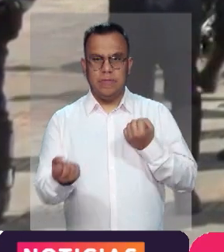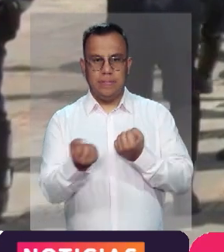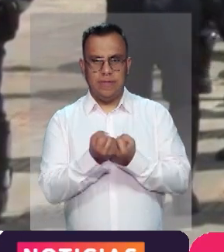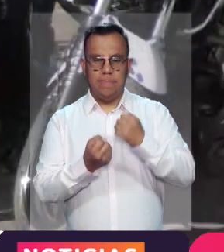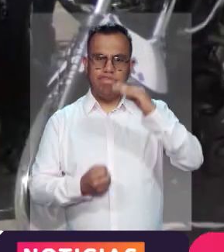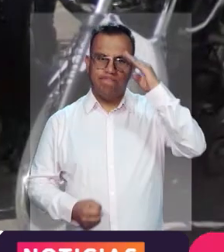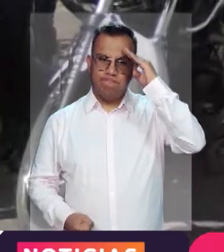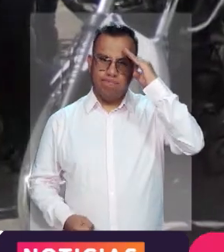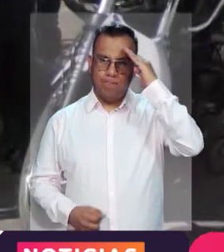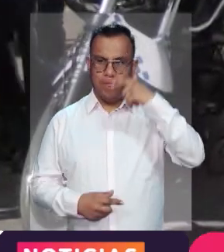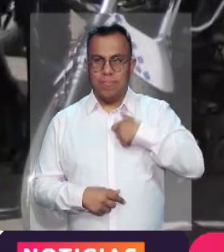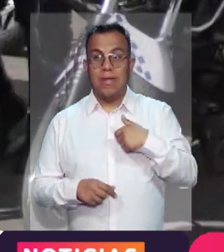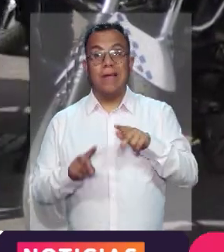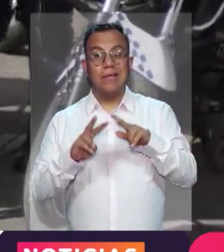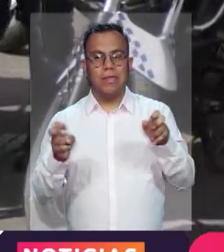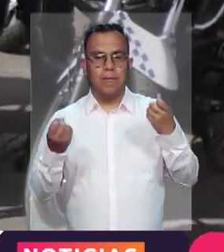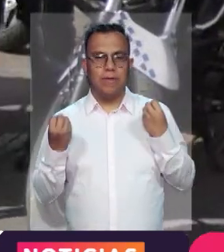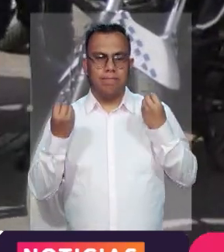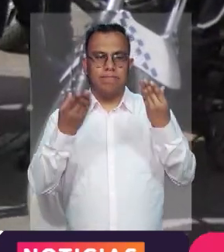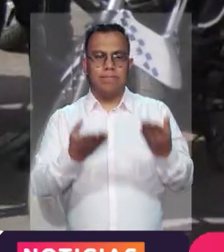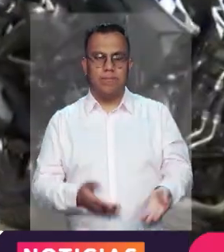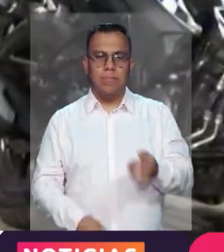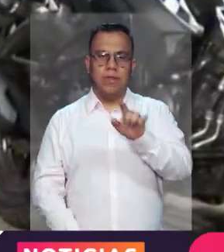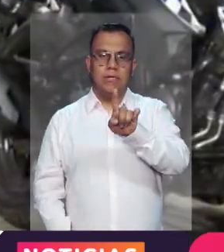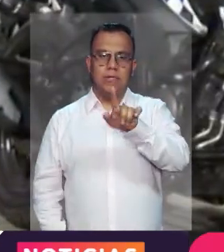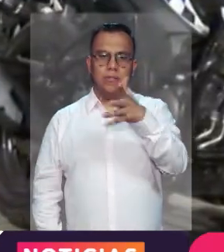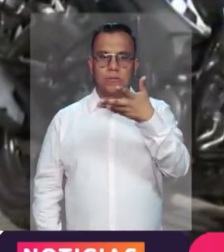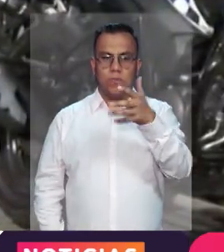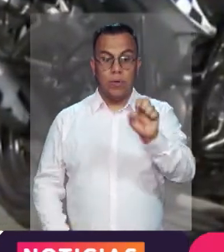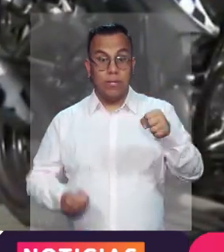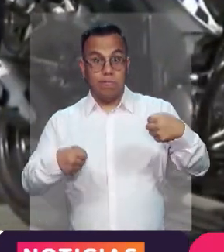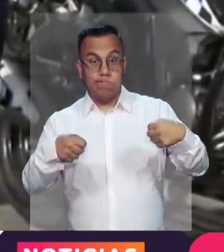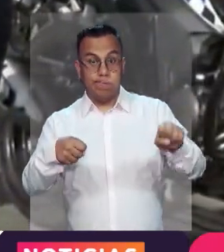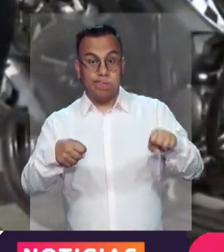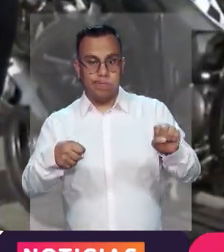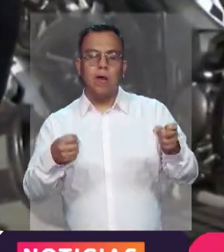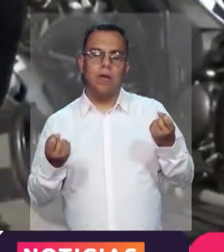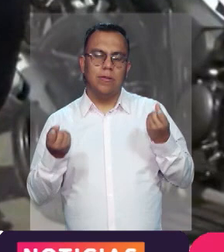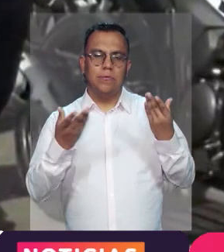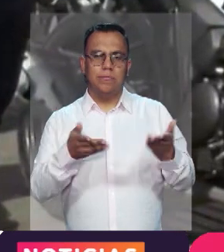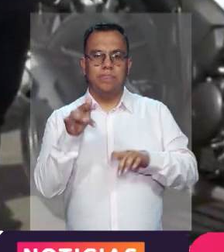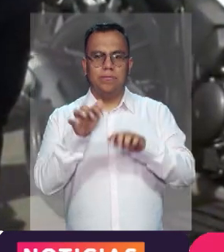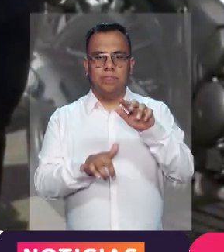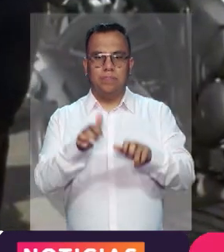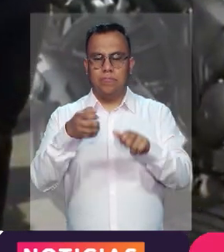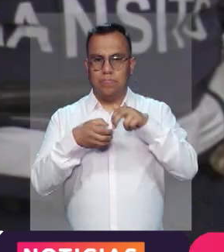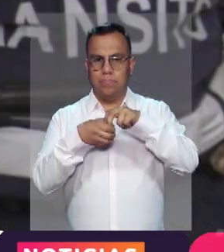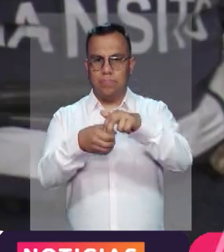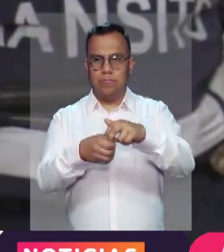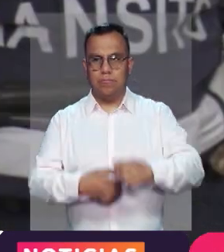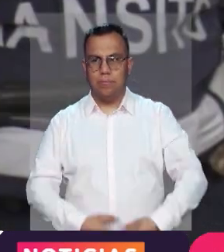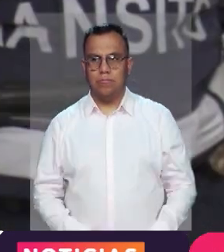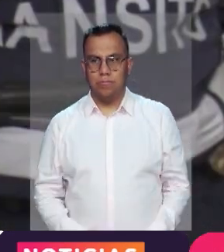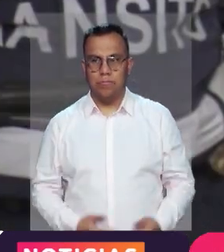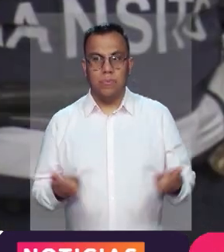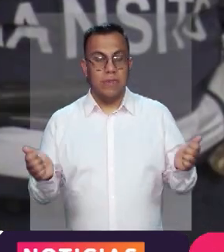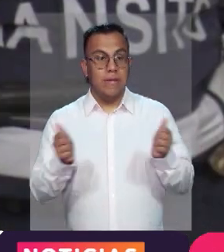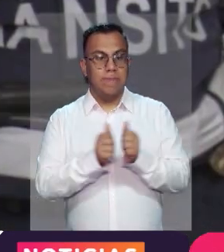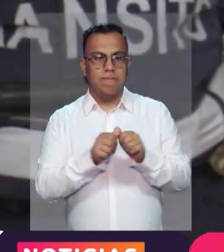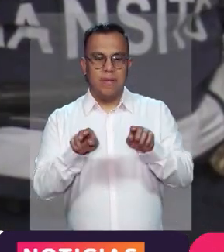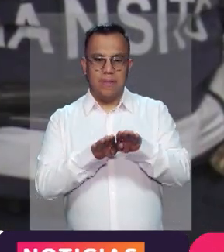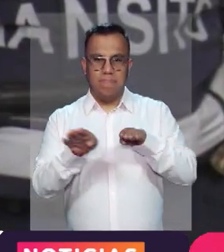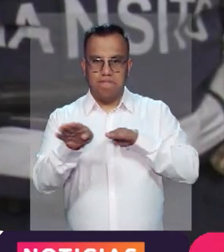agentes civiles de tránsito, les fueron entregadas 150 motocicletas por parte de la Secretaría de Movilidad. Acompañándonos en pico y